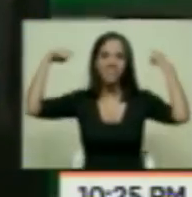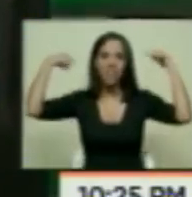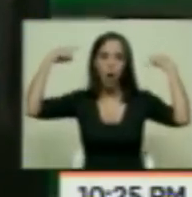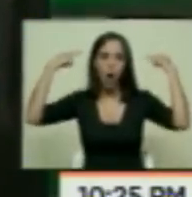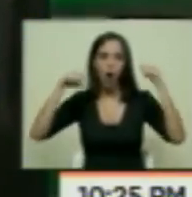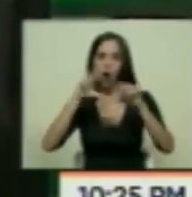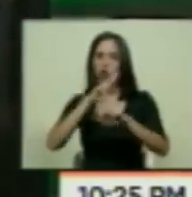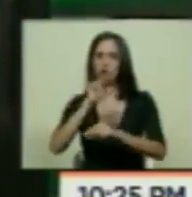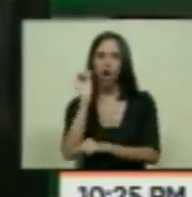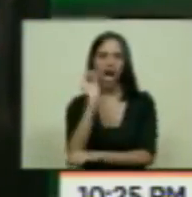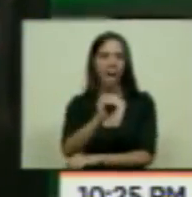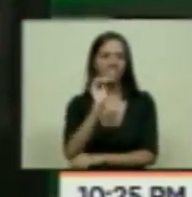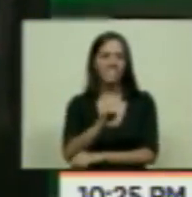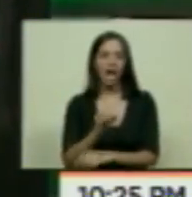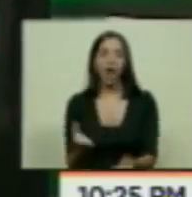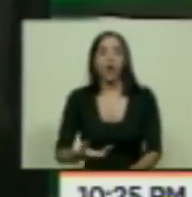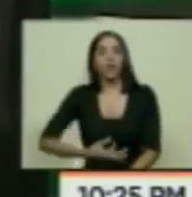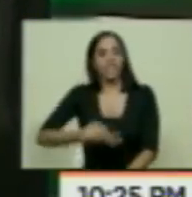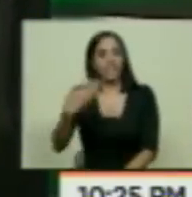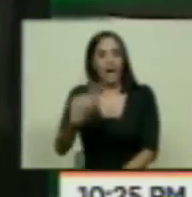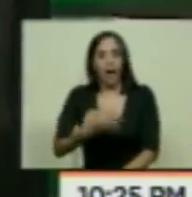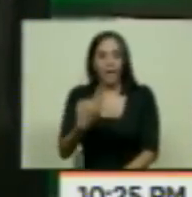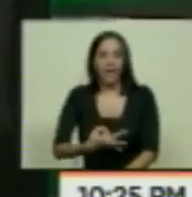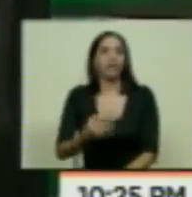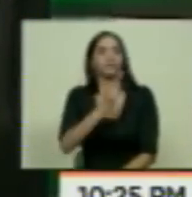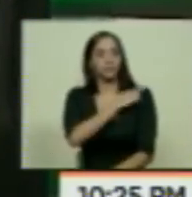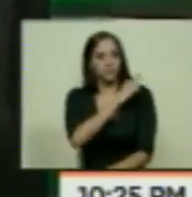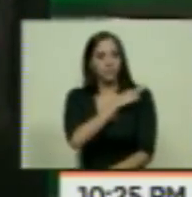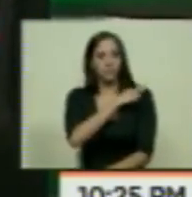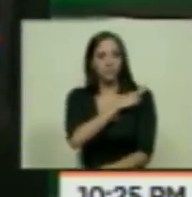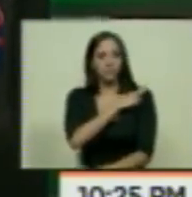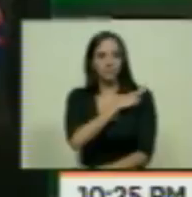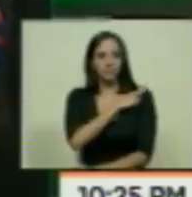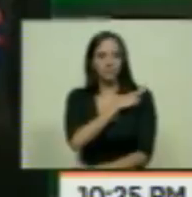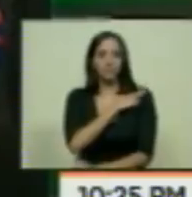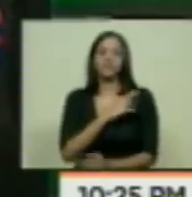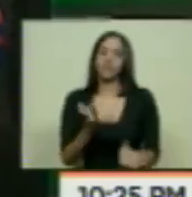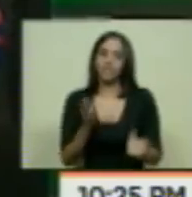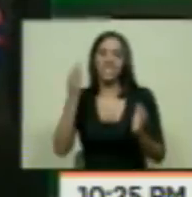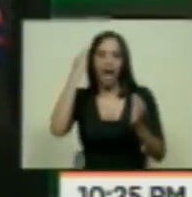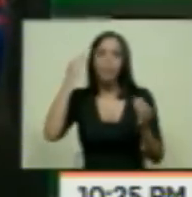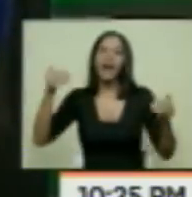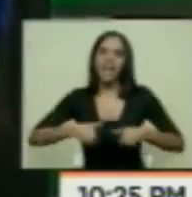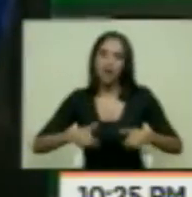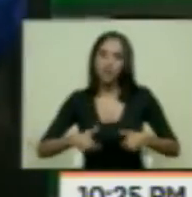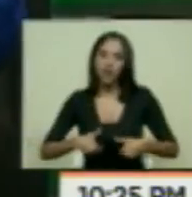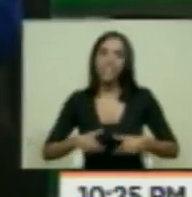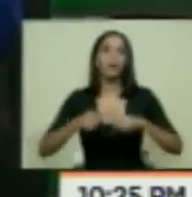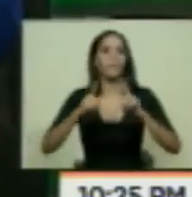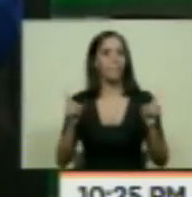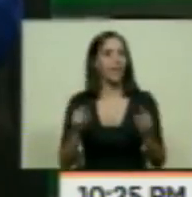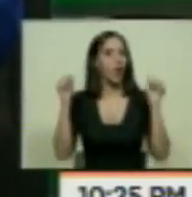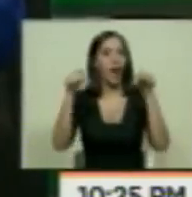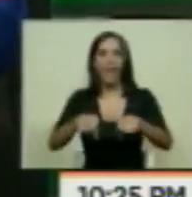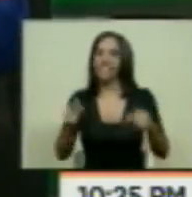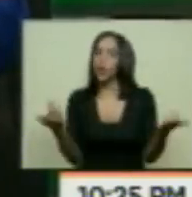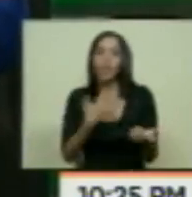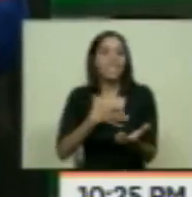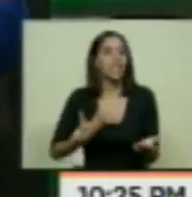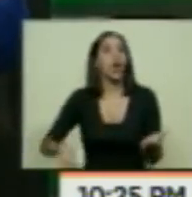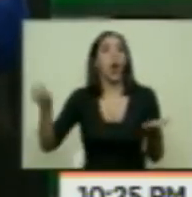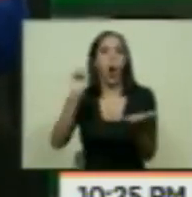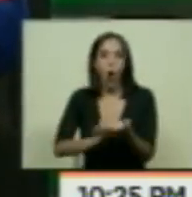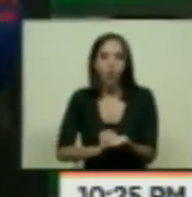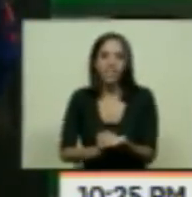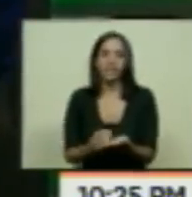avisaron. Y de verdad, a las autoridades competentes, sabemos del esfuerzo que están haciendo, pero estos bichos quieren nuevamente